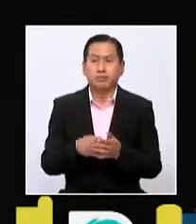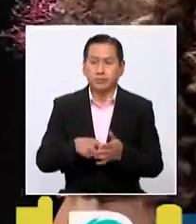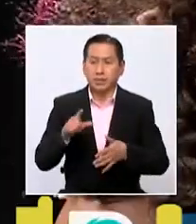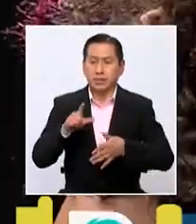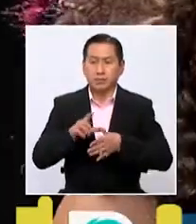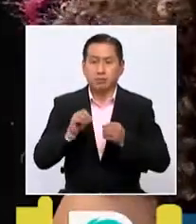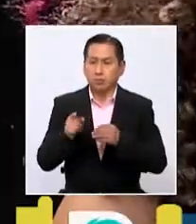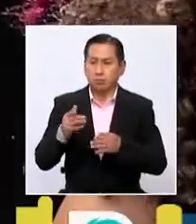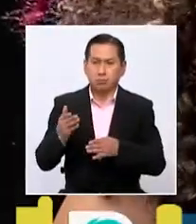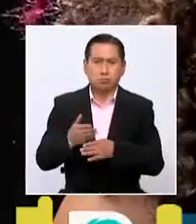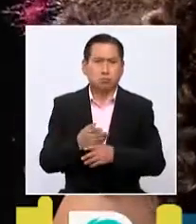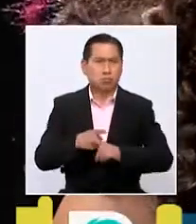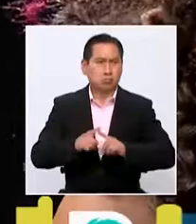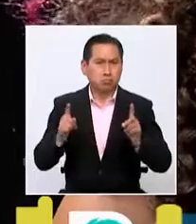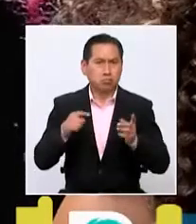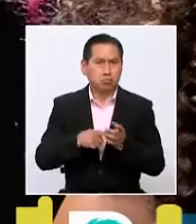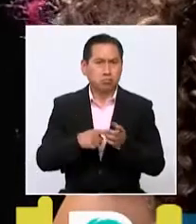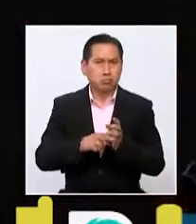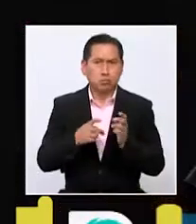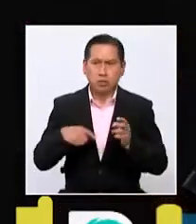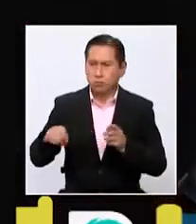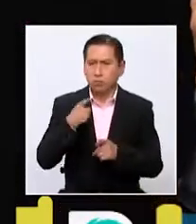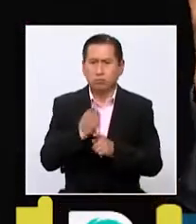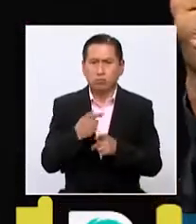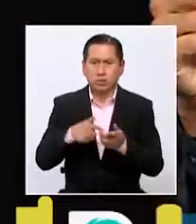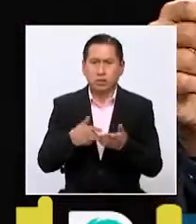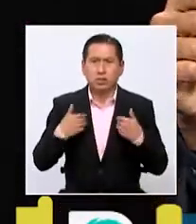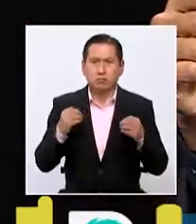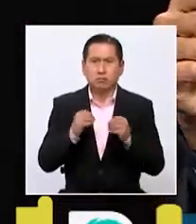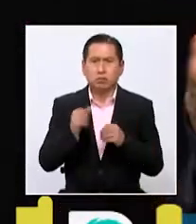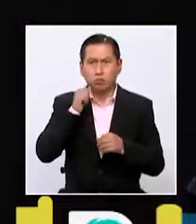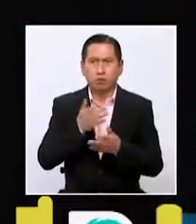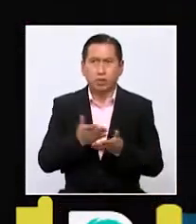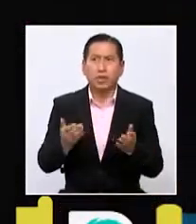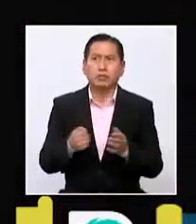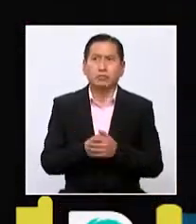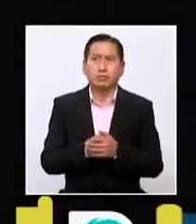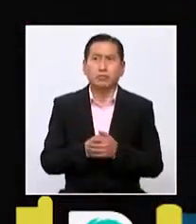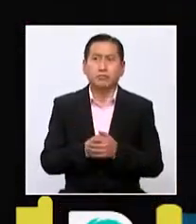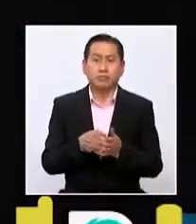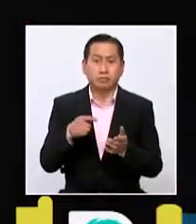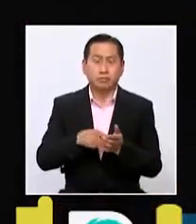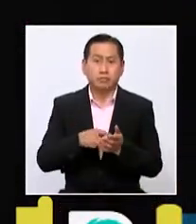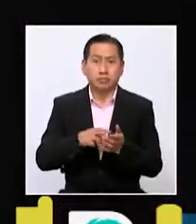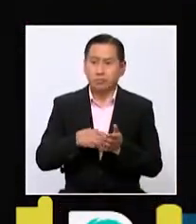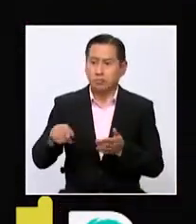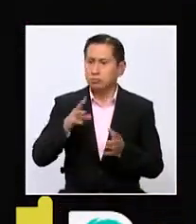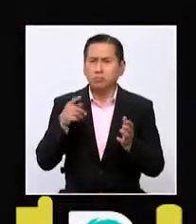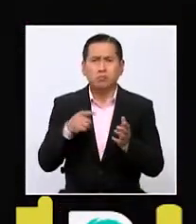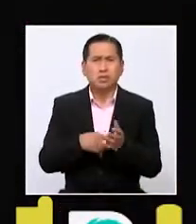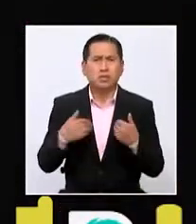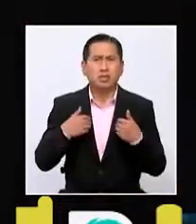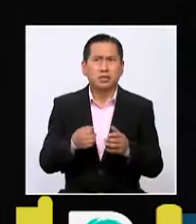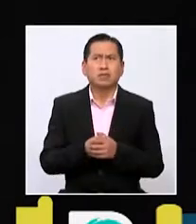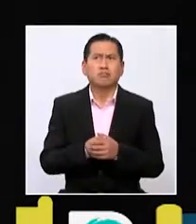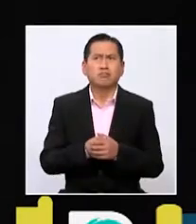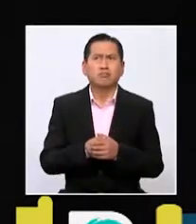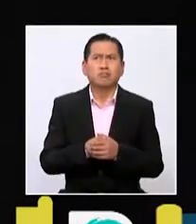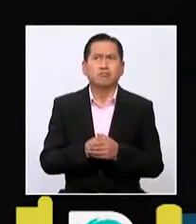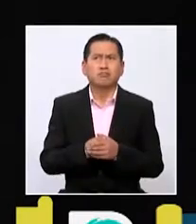más evolucionada en cuanto a la reivindicación, sobre todo a la mujer. Y fue como una especie